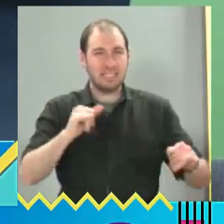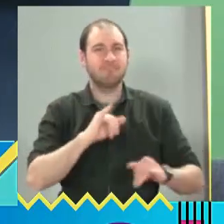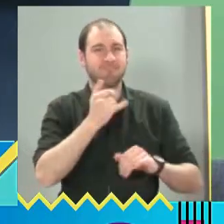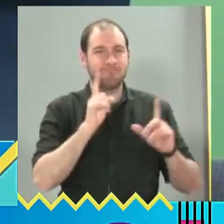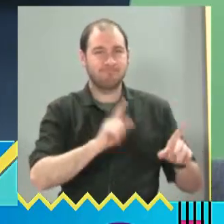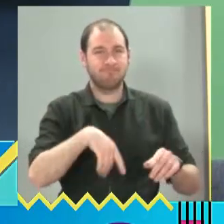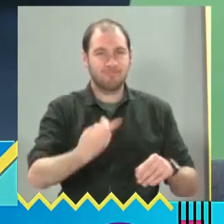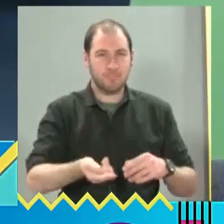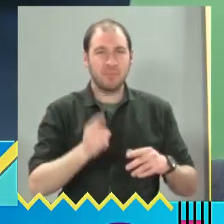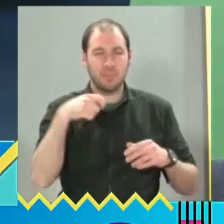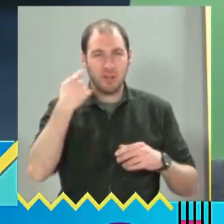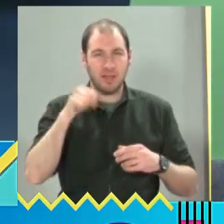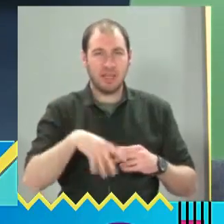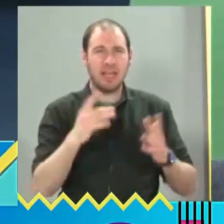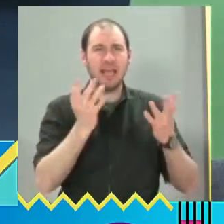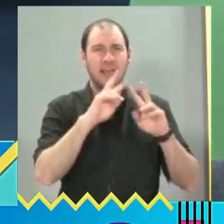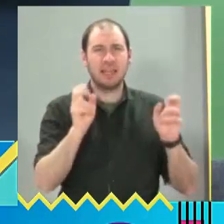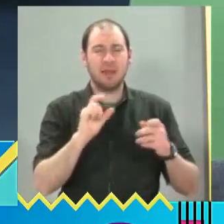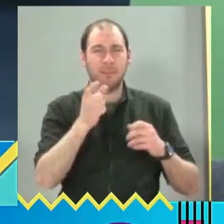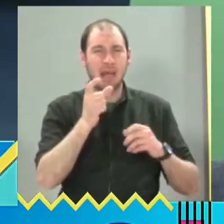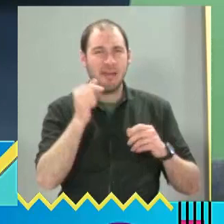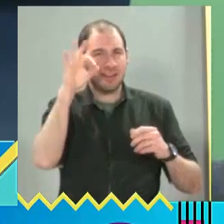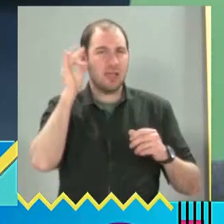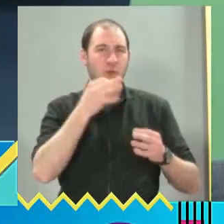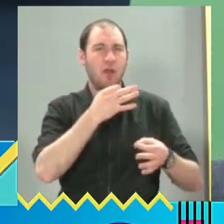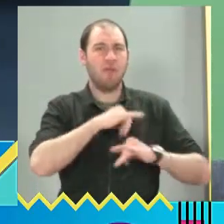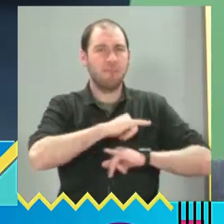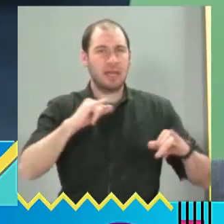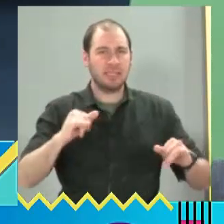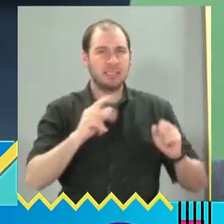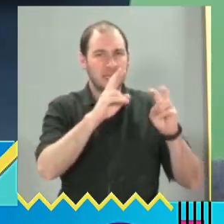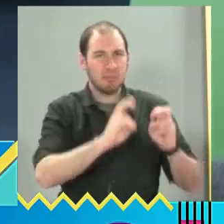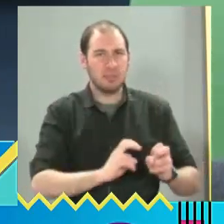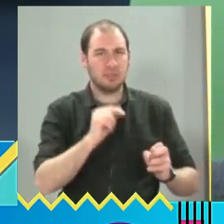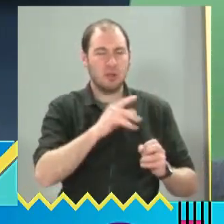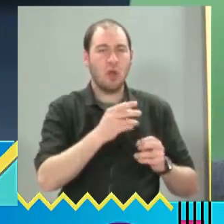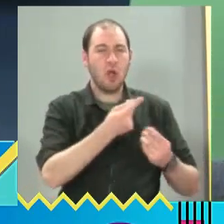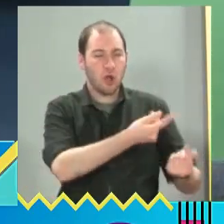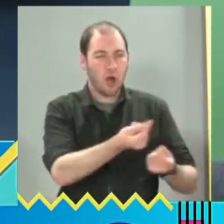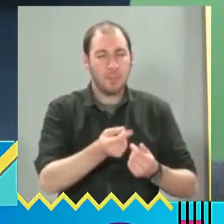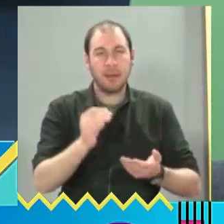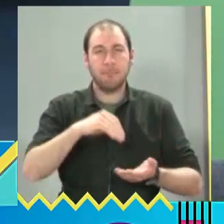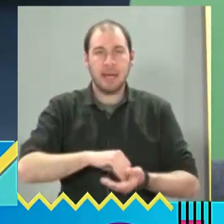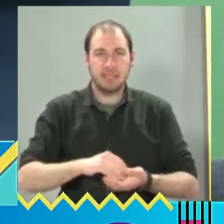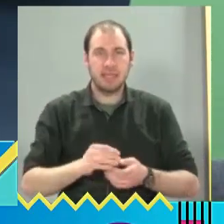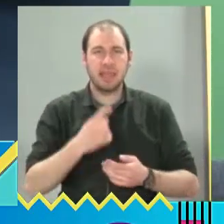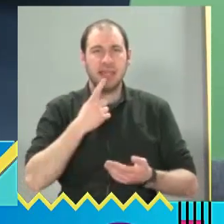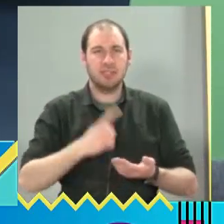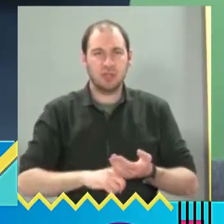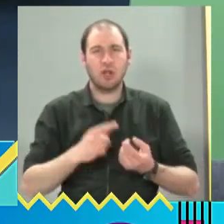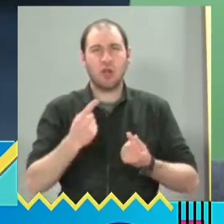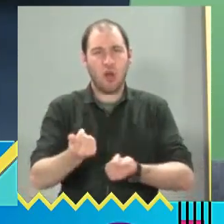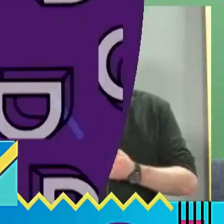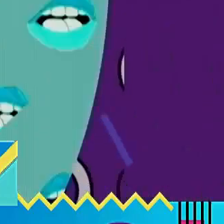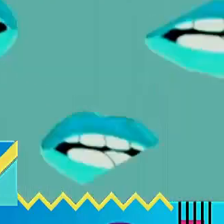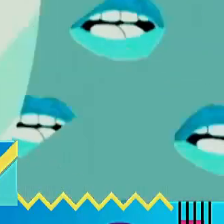siguiente placa de este programa, bueno, relacionada a este concepto neuromarketing que estudia no solo el consumo, sino también las decisiones de